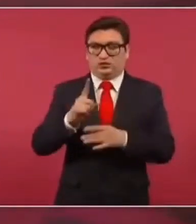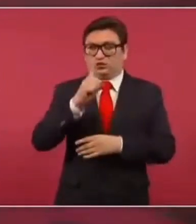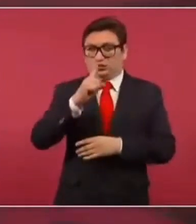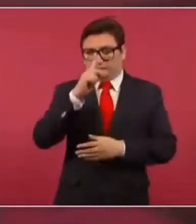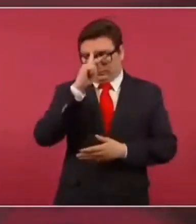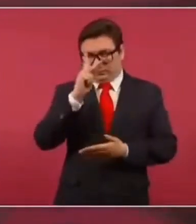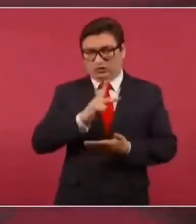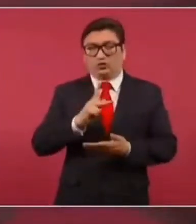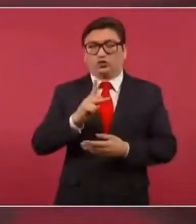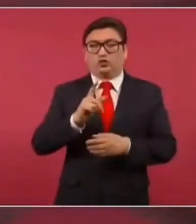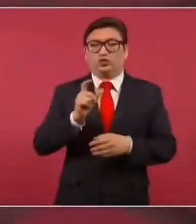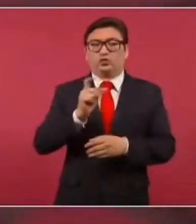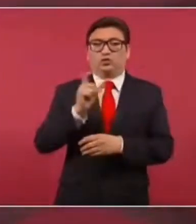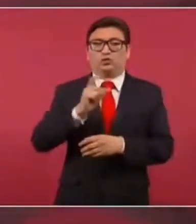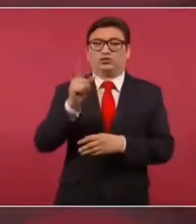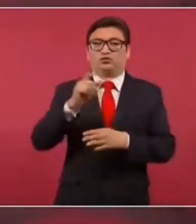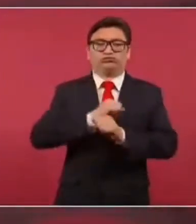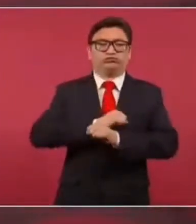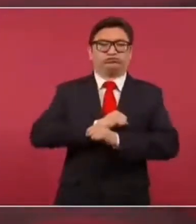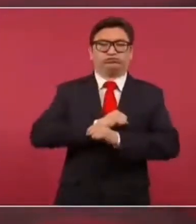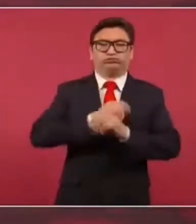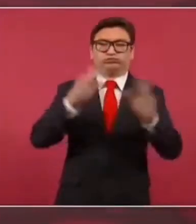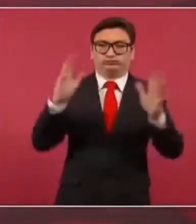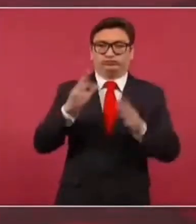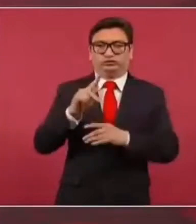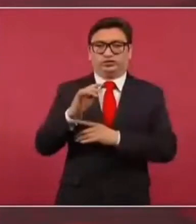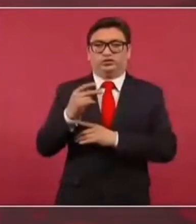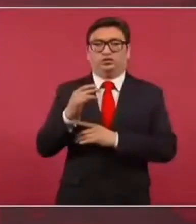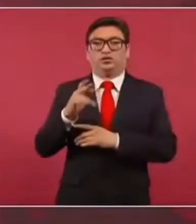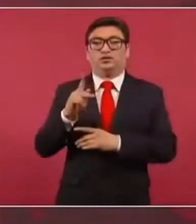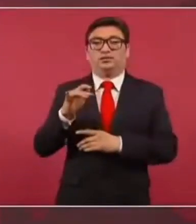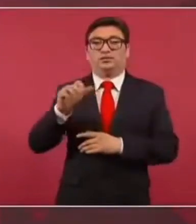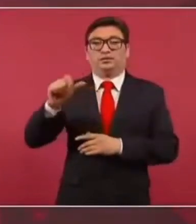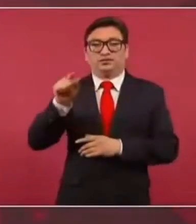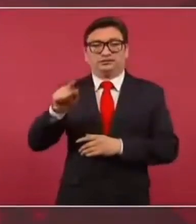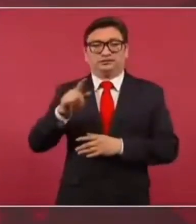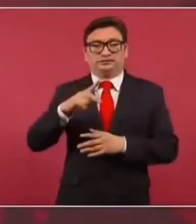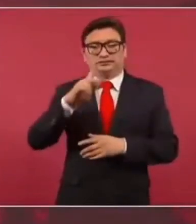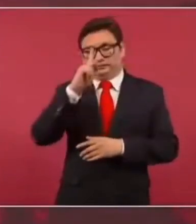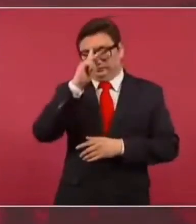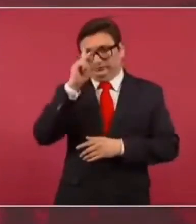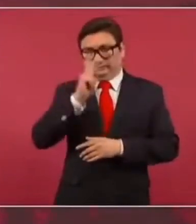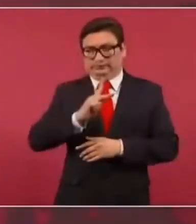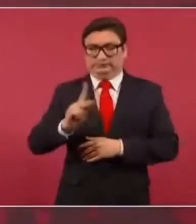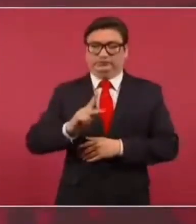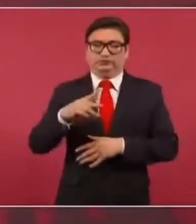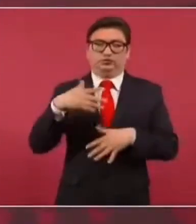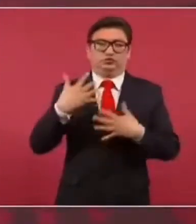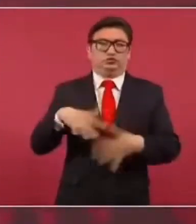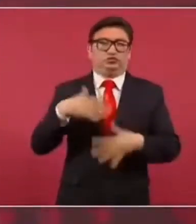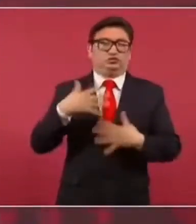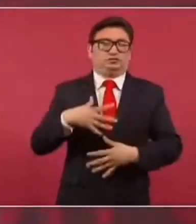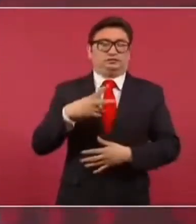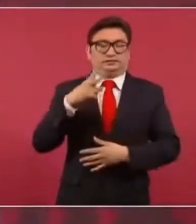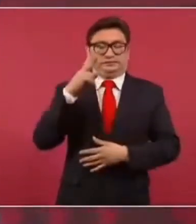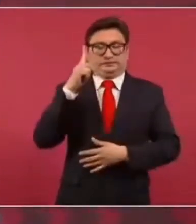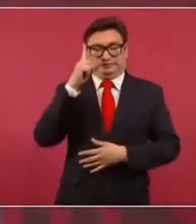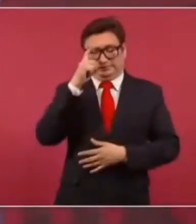la explosión de Tlahualilpa. Ese ha sido el acto más